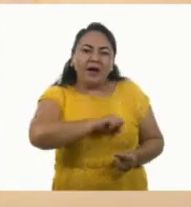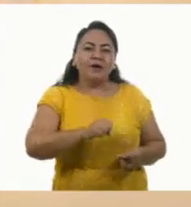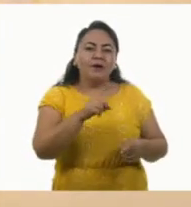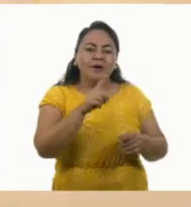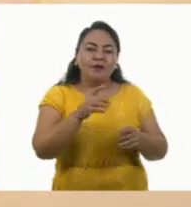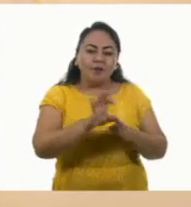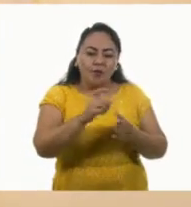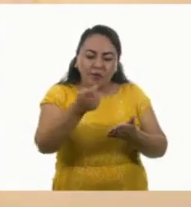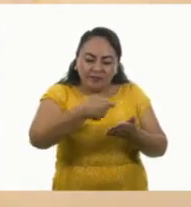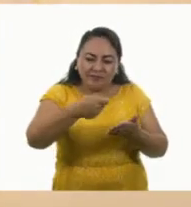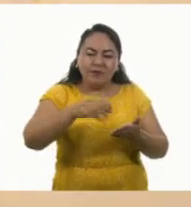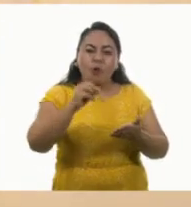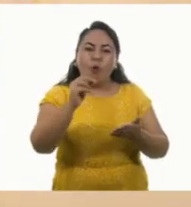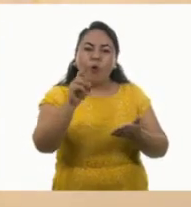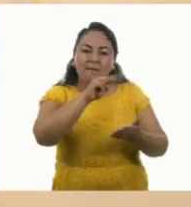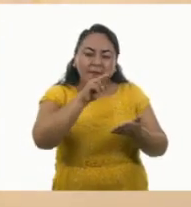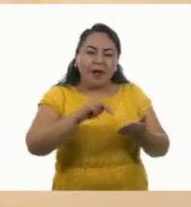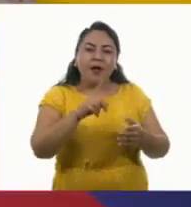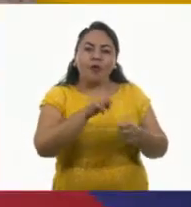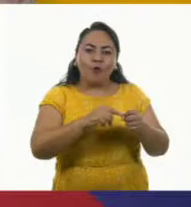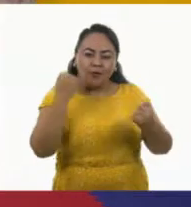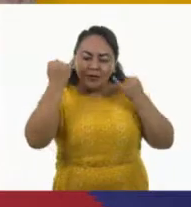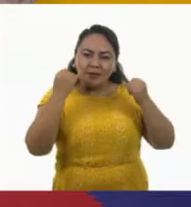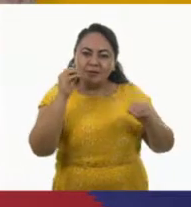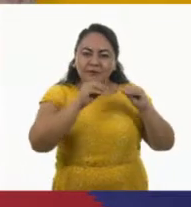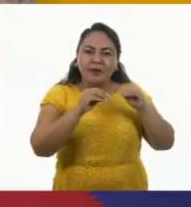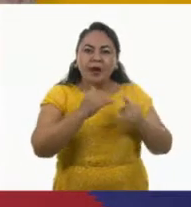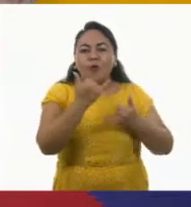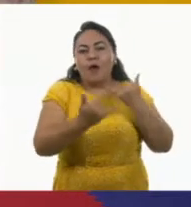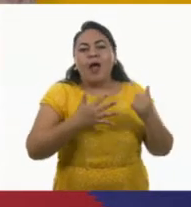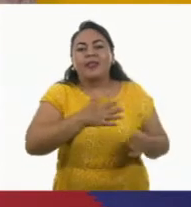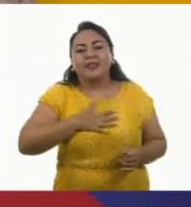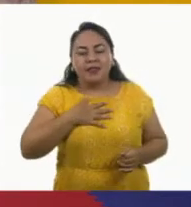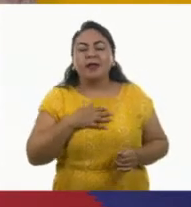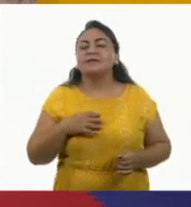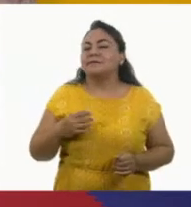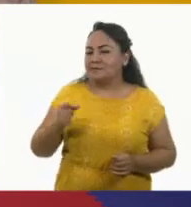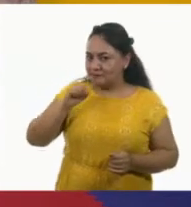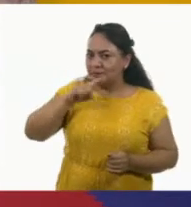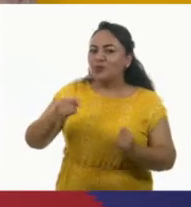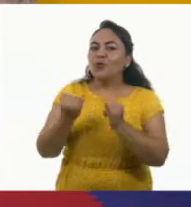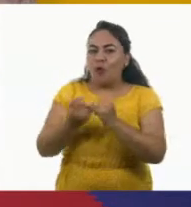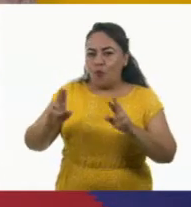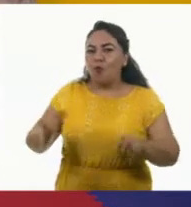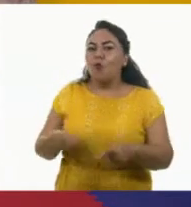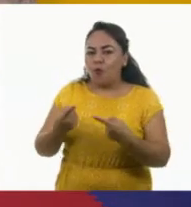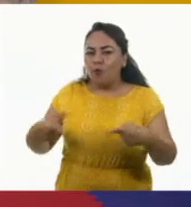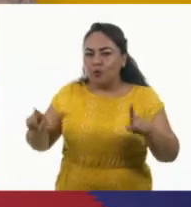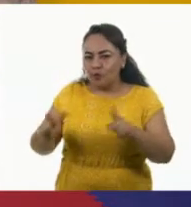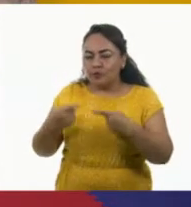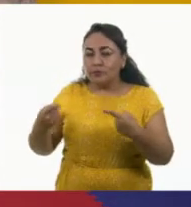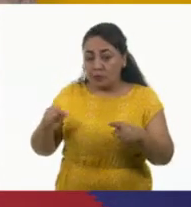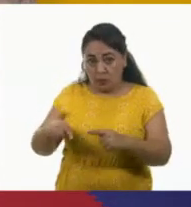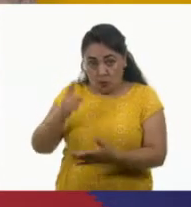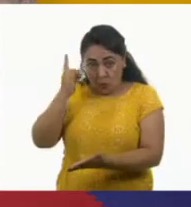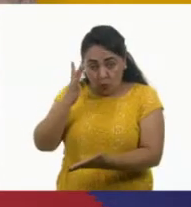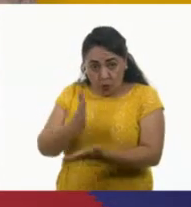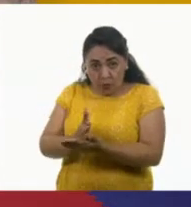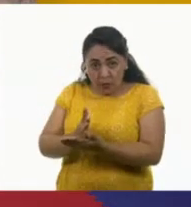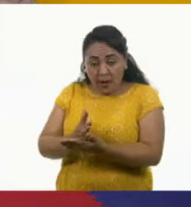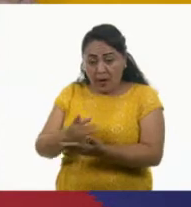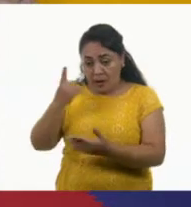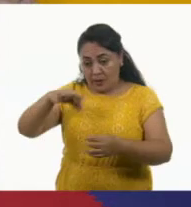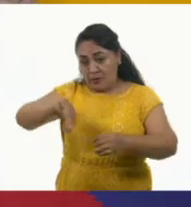colores, crear obras y, por supuesto, jugar. Lo mismo pasa con la música. La música no solo está en los